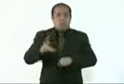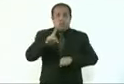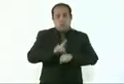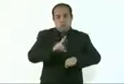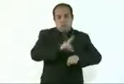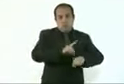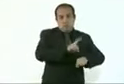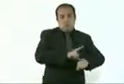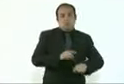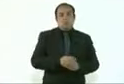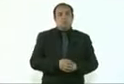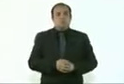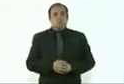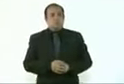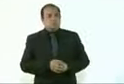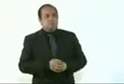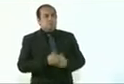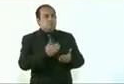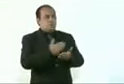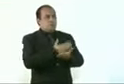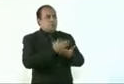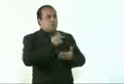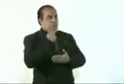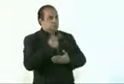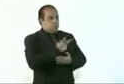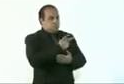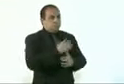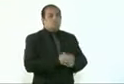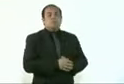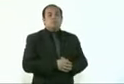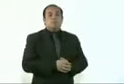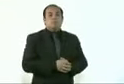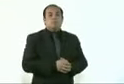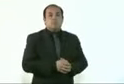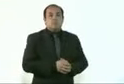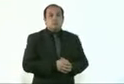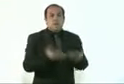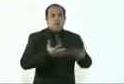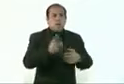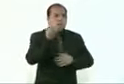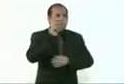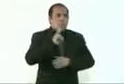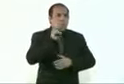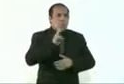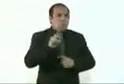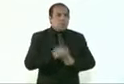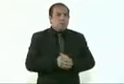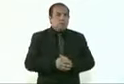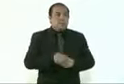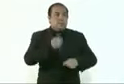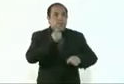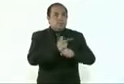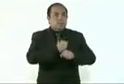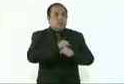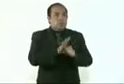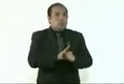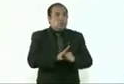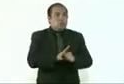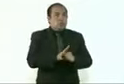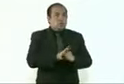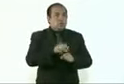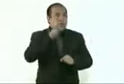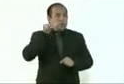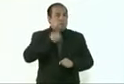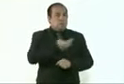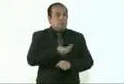días. Preguntarle también si se va a realizar alguna prueba para detectar COVID. Ayer